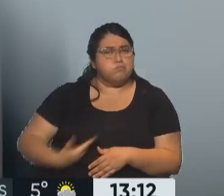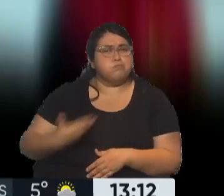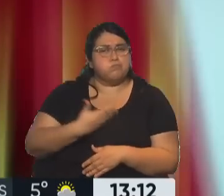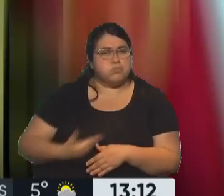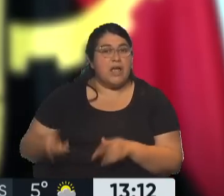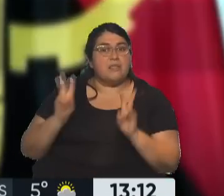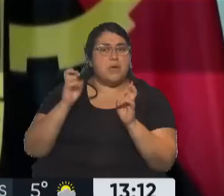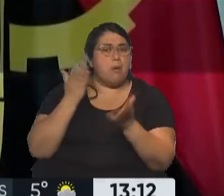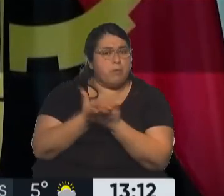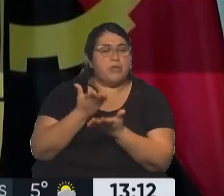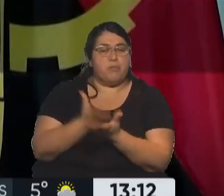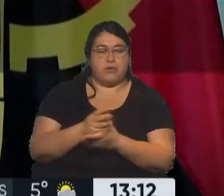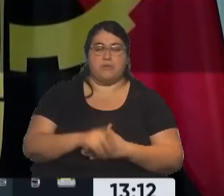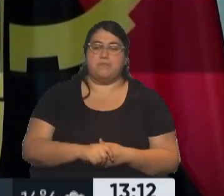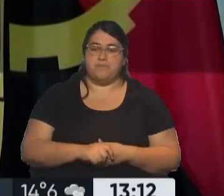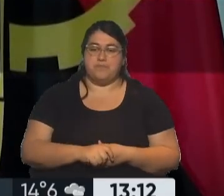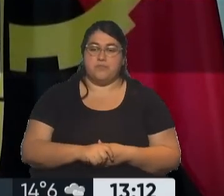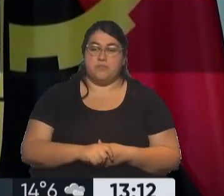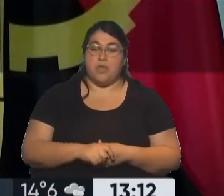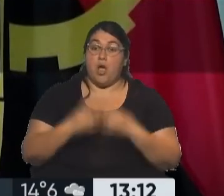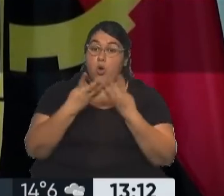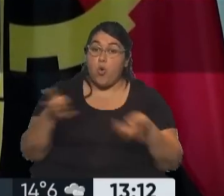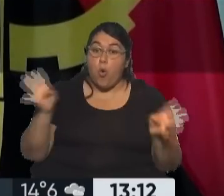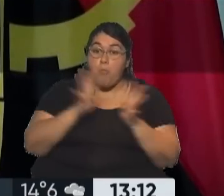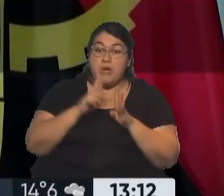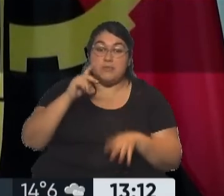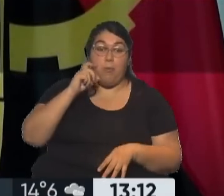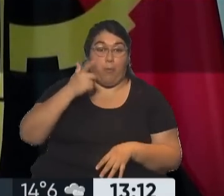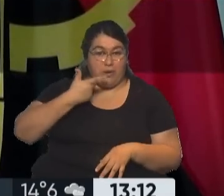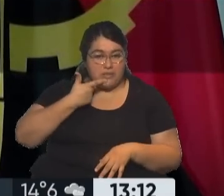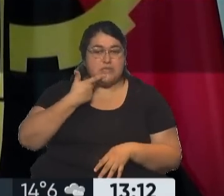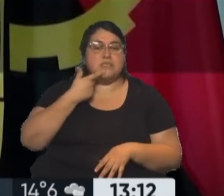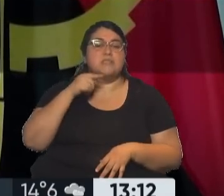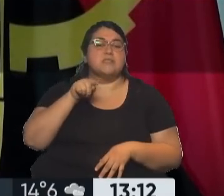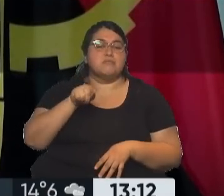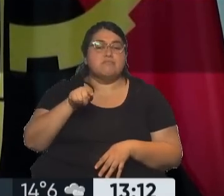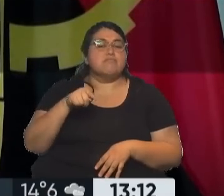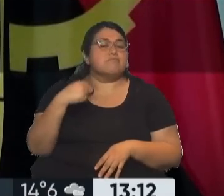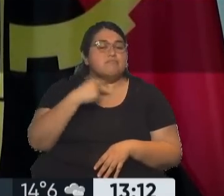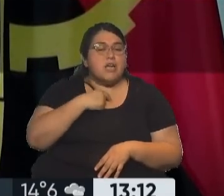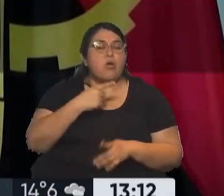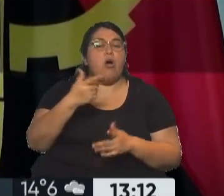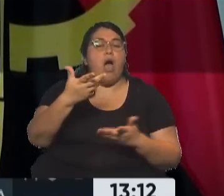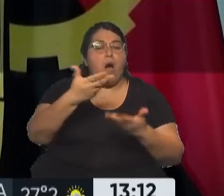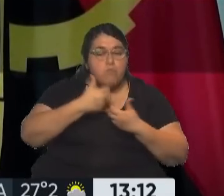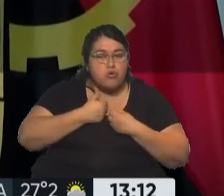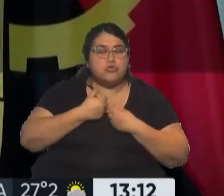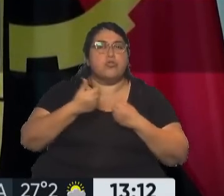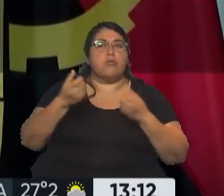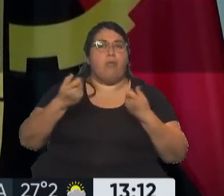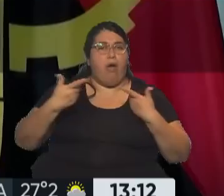brasileño. O que aconteceu nos BRICS, da gente criar a aprovação de que os países que participam do